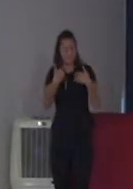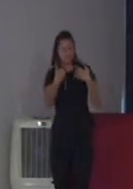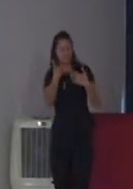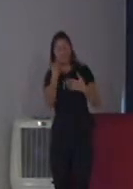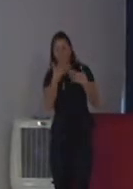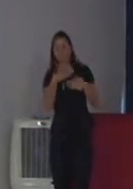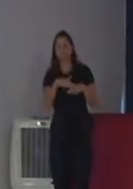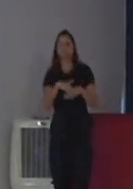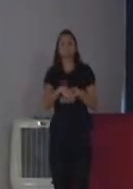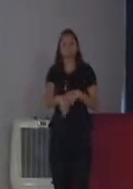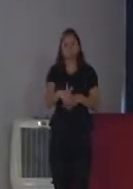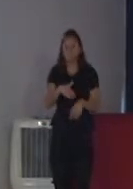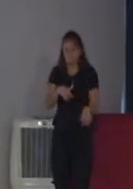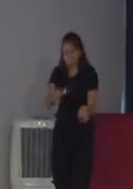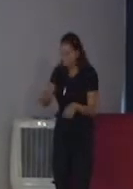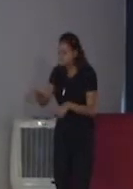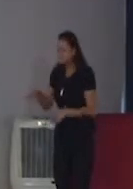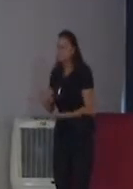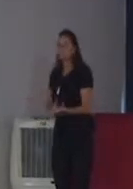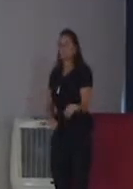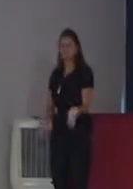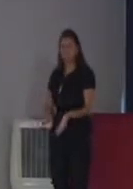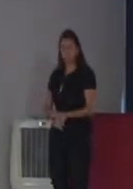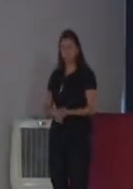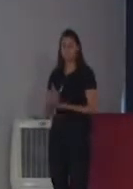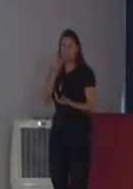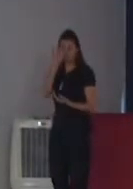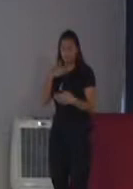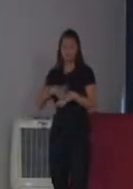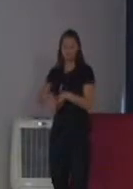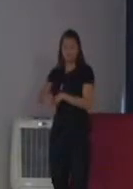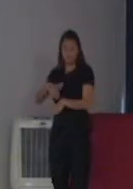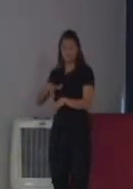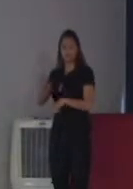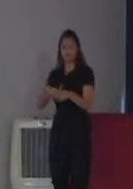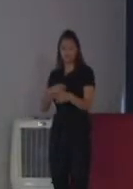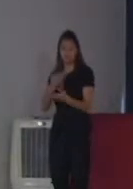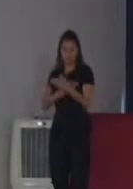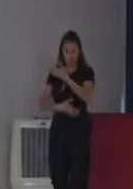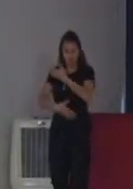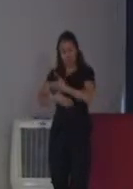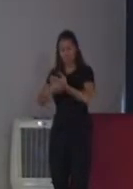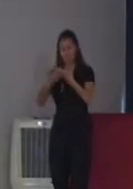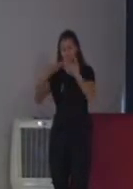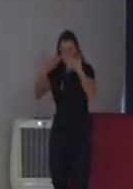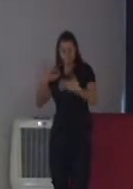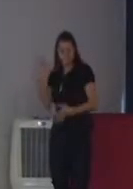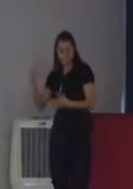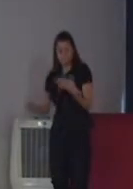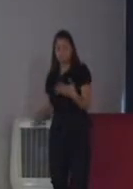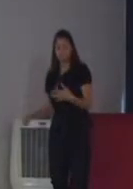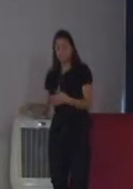¿qué? Porque empieza a aparecer población con discapacidad después de la guerra. Y como se tienen, digamos,